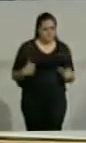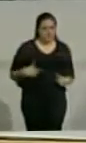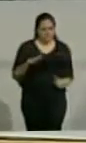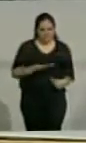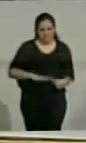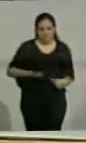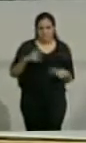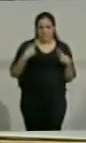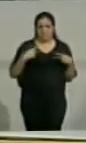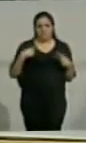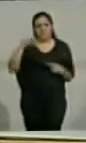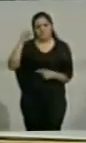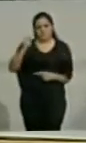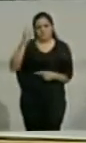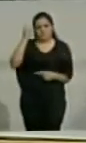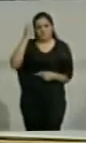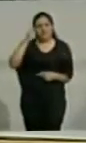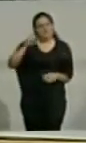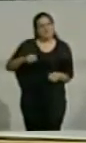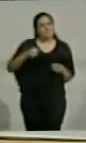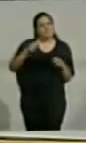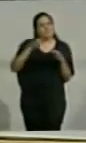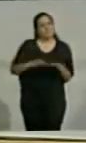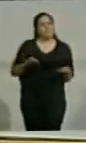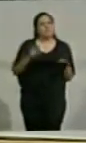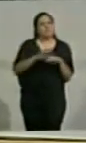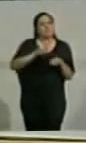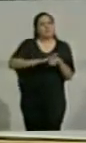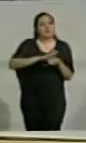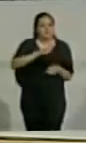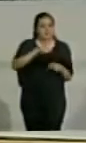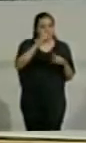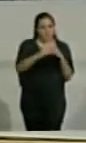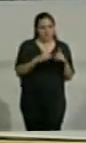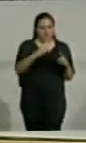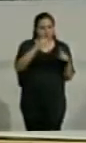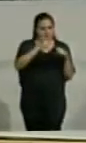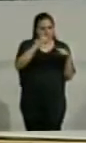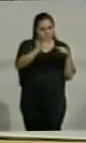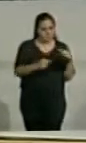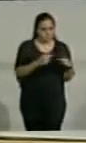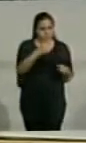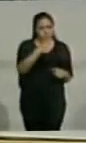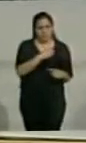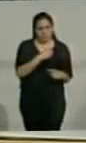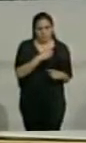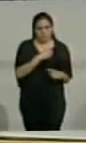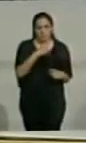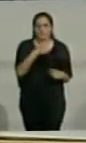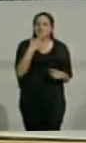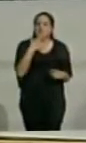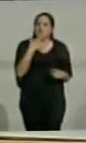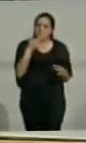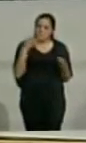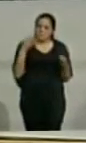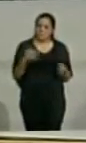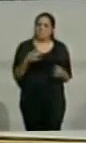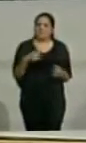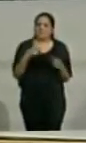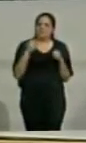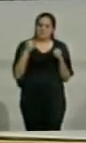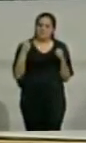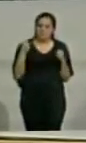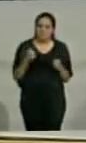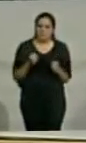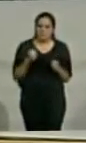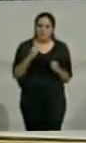el factor más importante para el desarrollo sustentable. Su uso eficiente y responsable garantizará